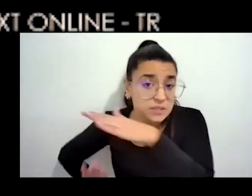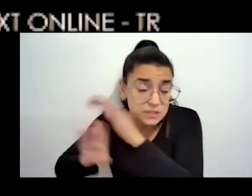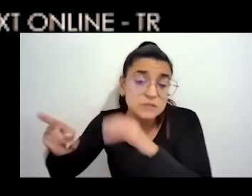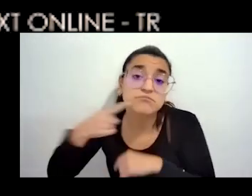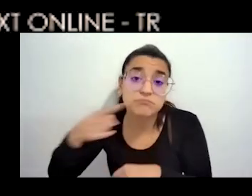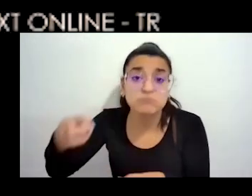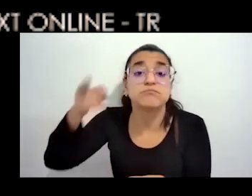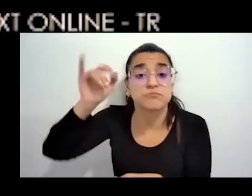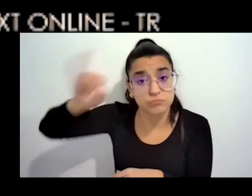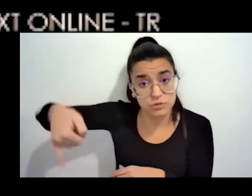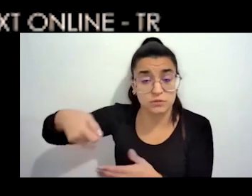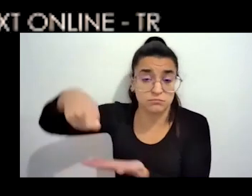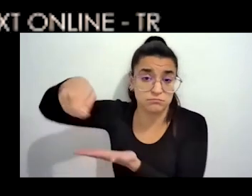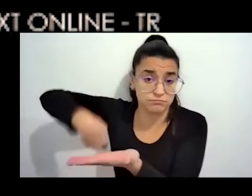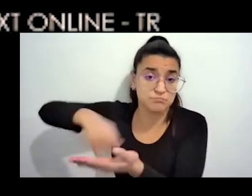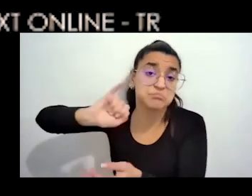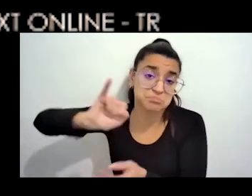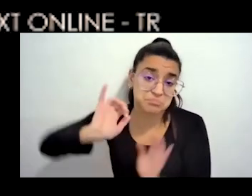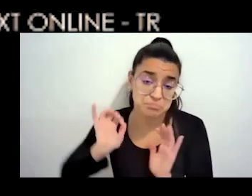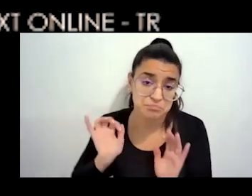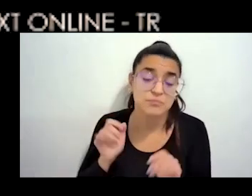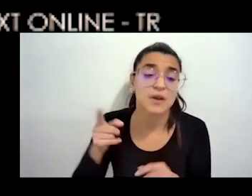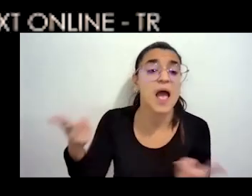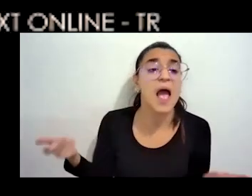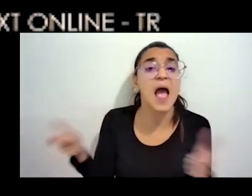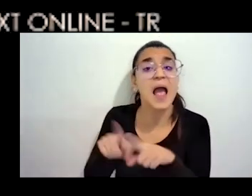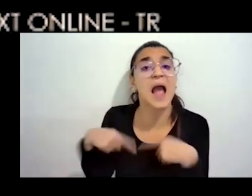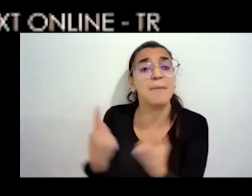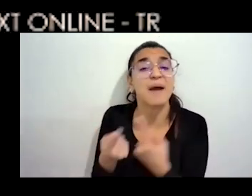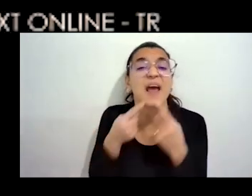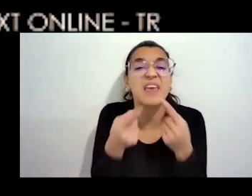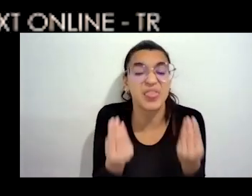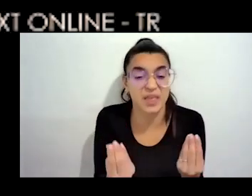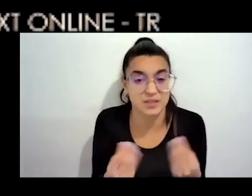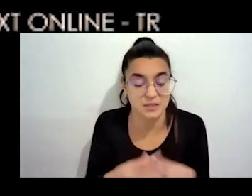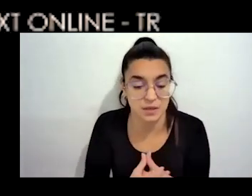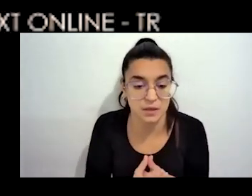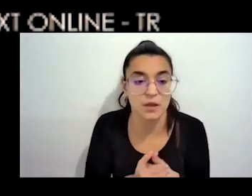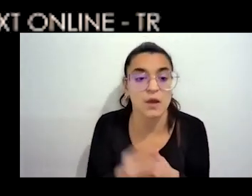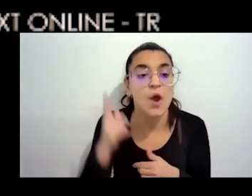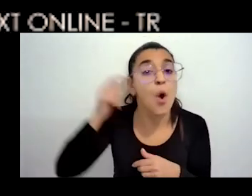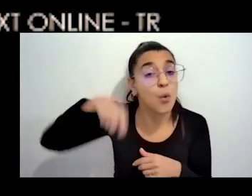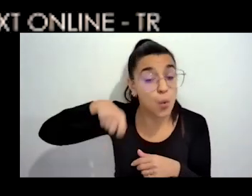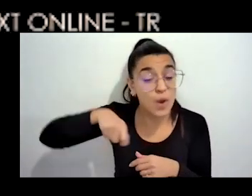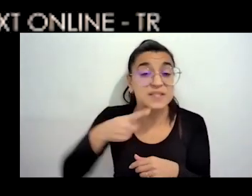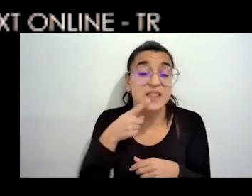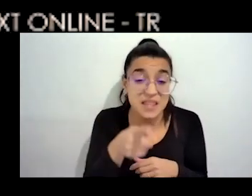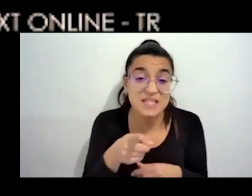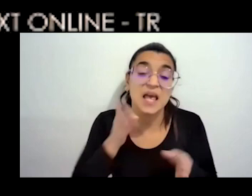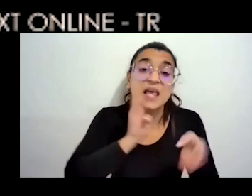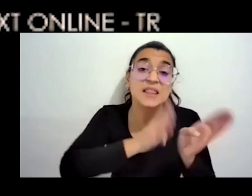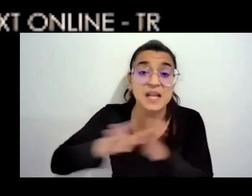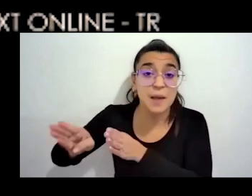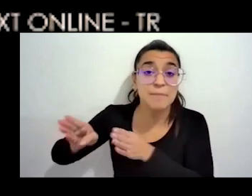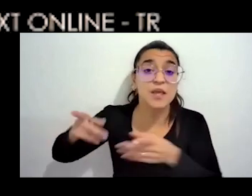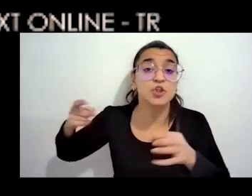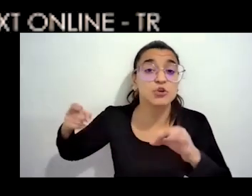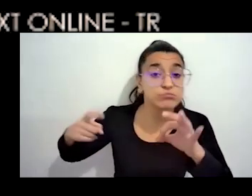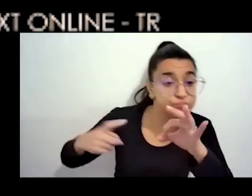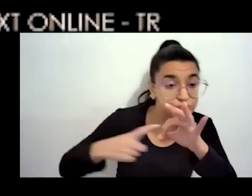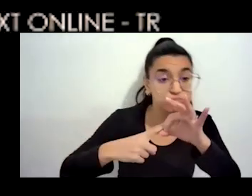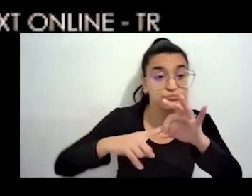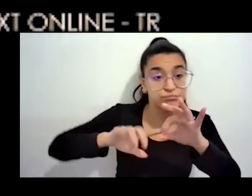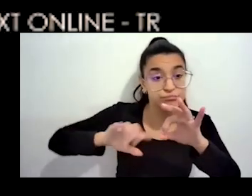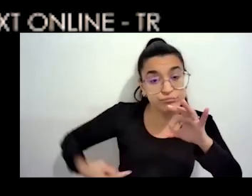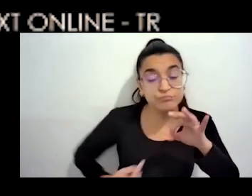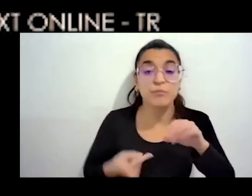el amparo. La Cámara dice, el juez de primera instancia dice, un tratamiento de fertilización asistida con